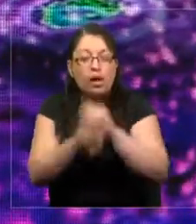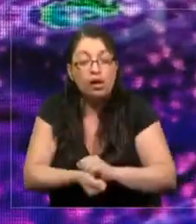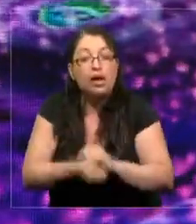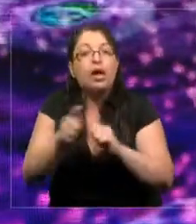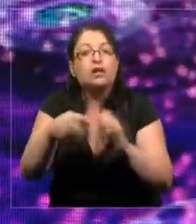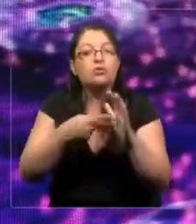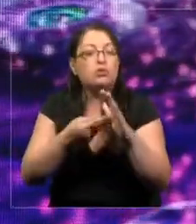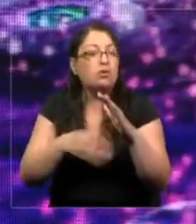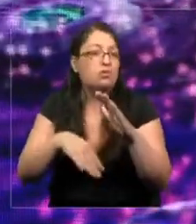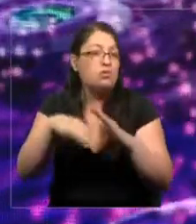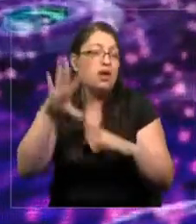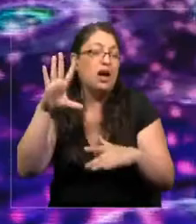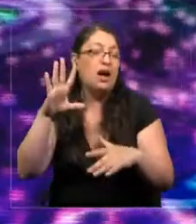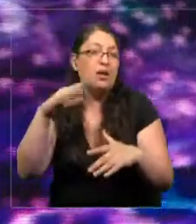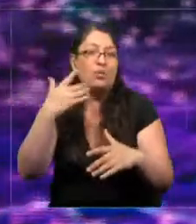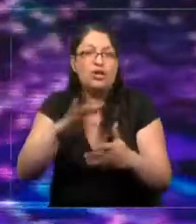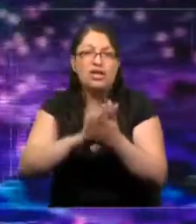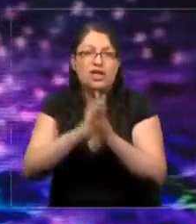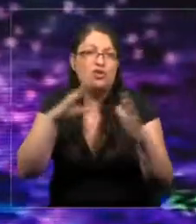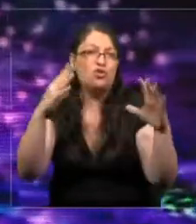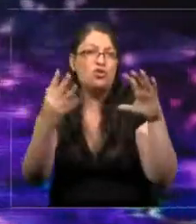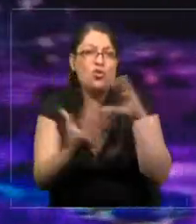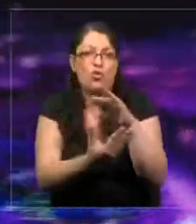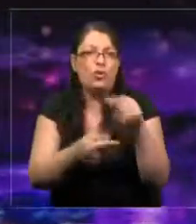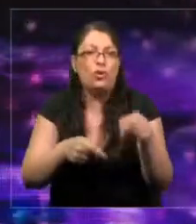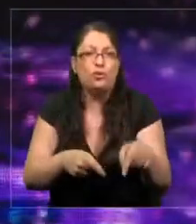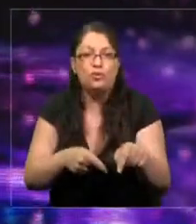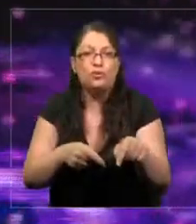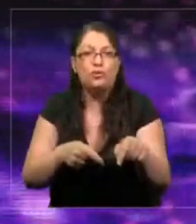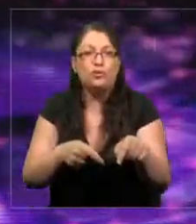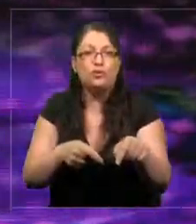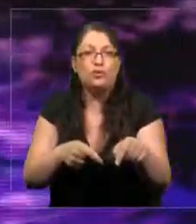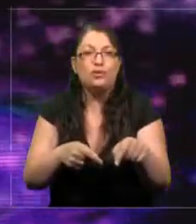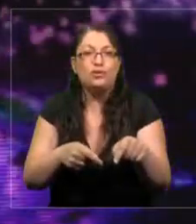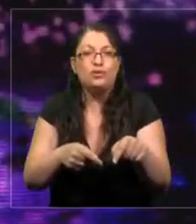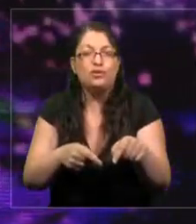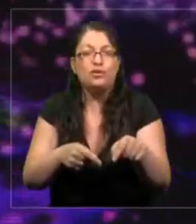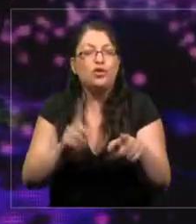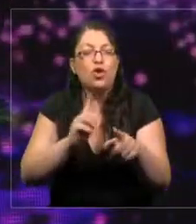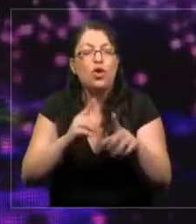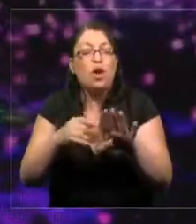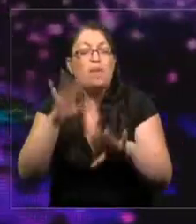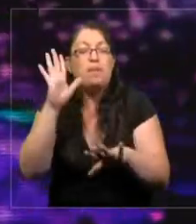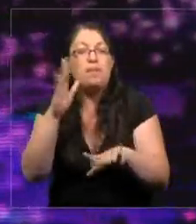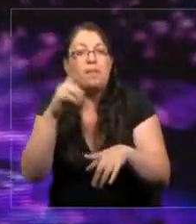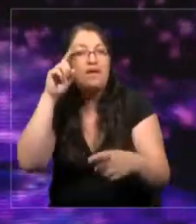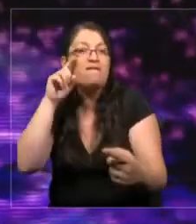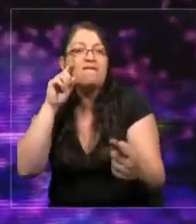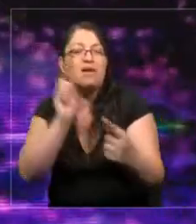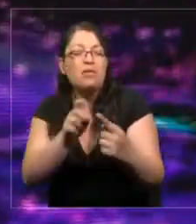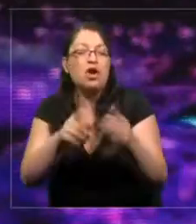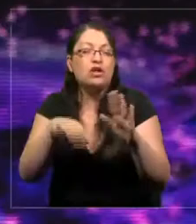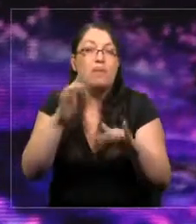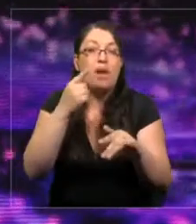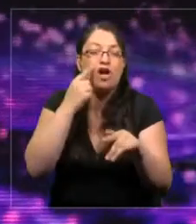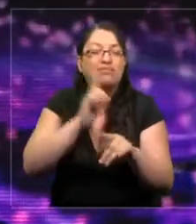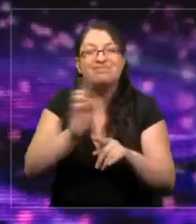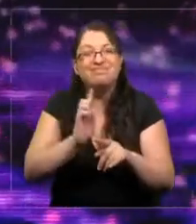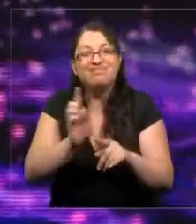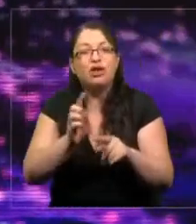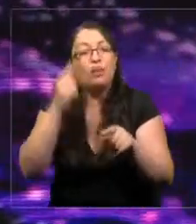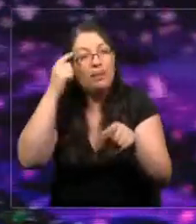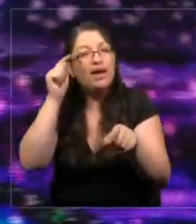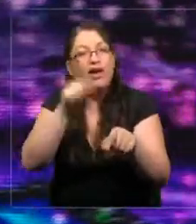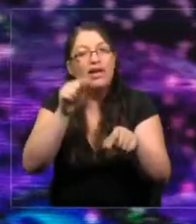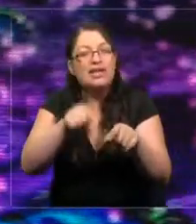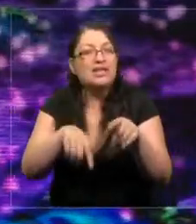más importantes que enfrenta nuestro mundo no es el más sexy ni es el más conocido pero es de